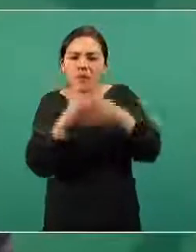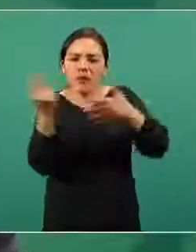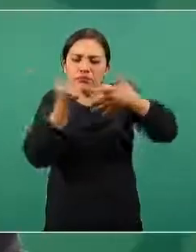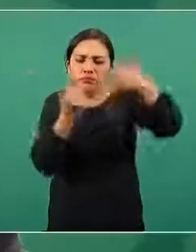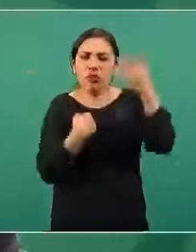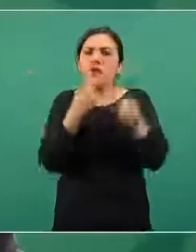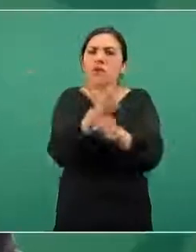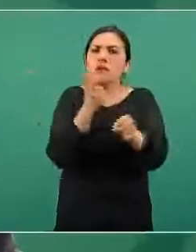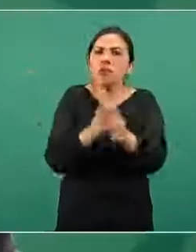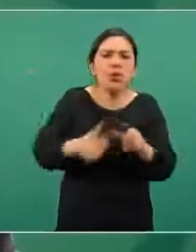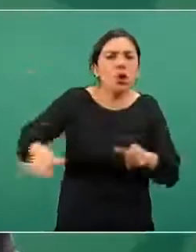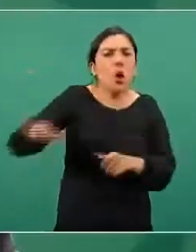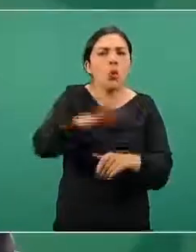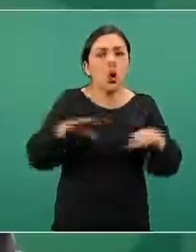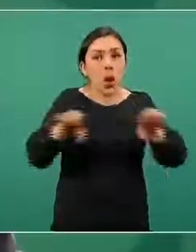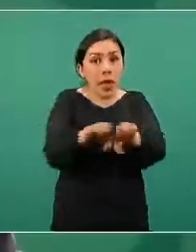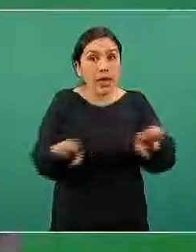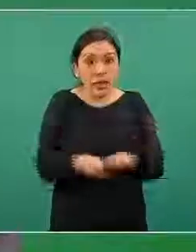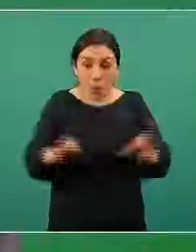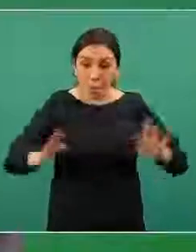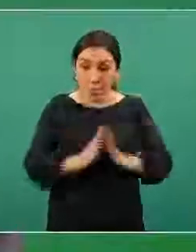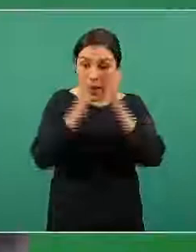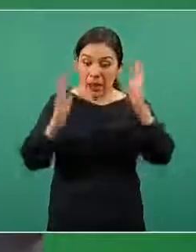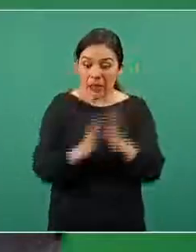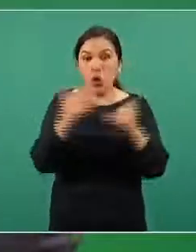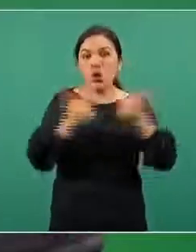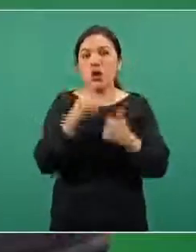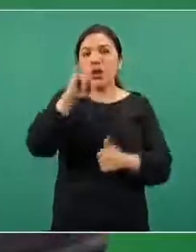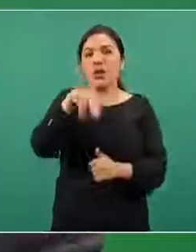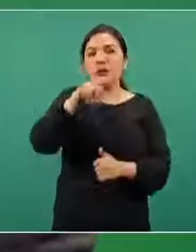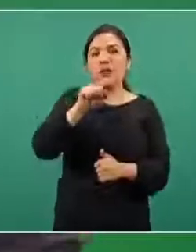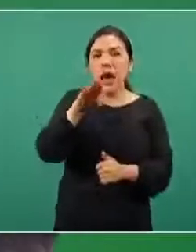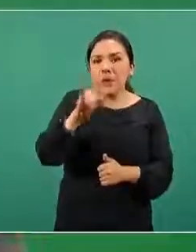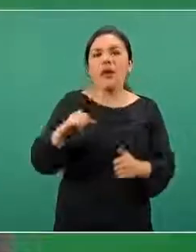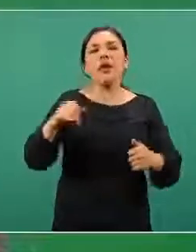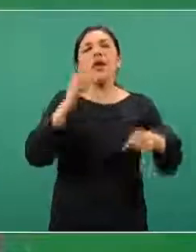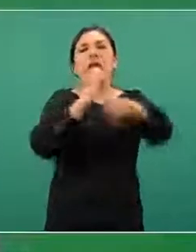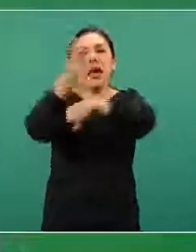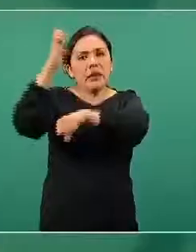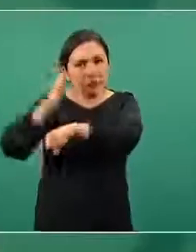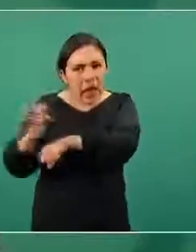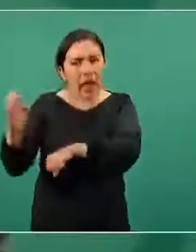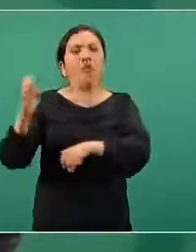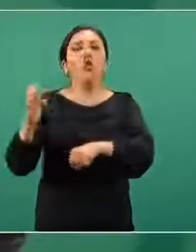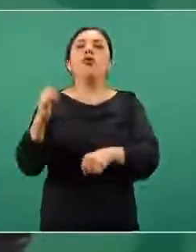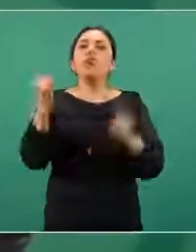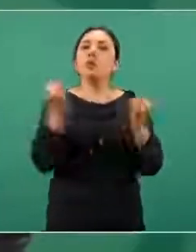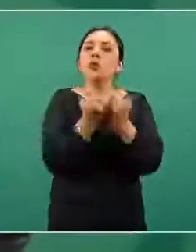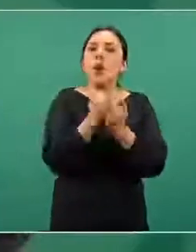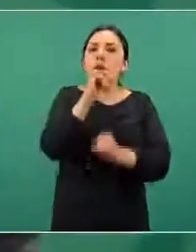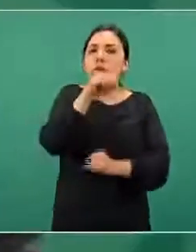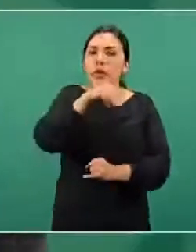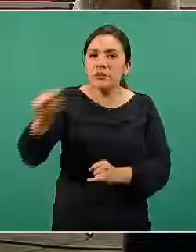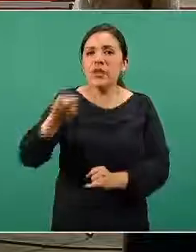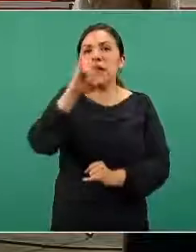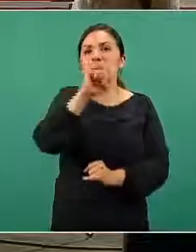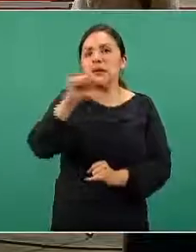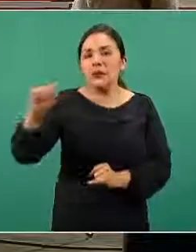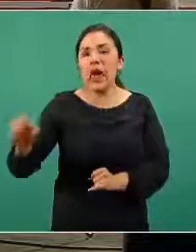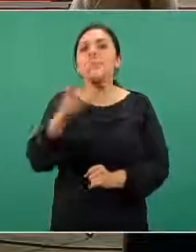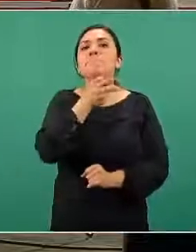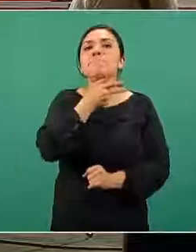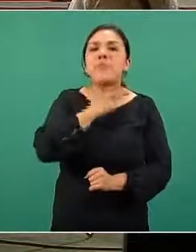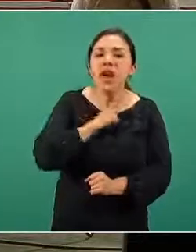vamos a invitar a todo el equipo que participa en ello. Está el INSABI, están las entidades federativas, está definitivamente el IMSS, el ISSSTE,